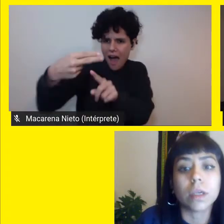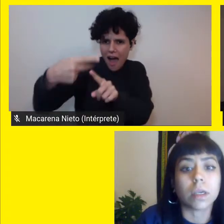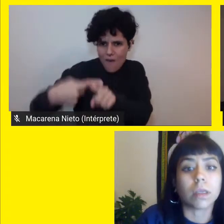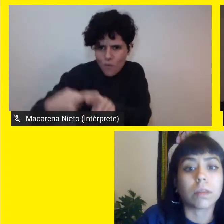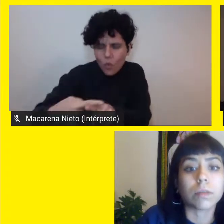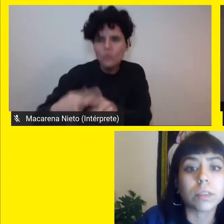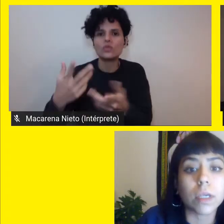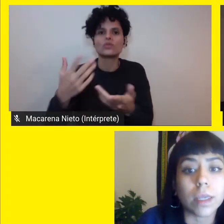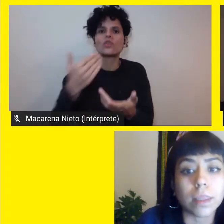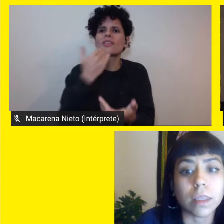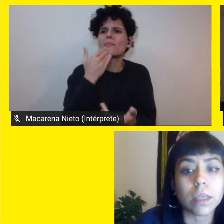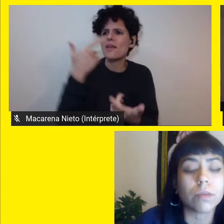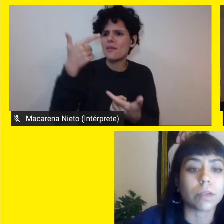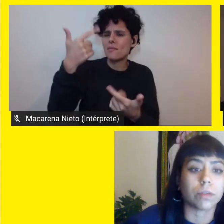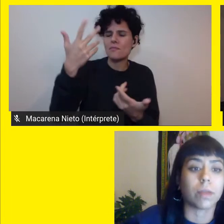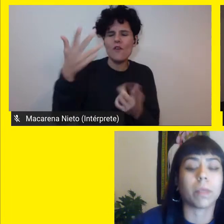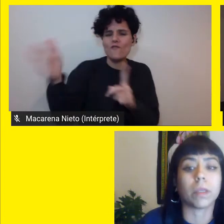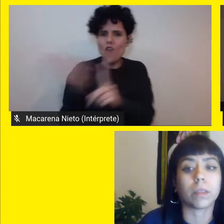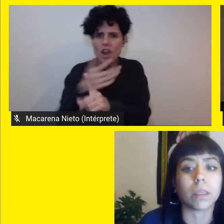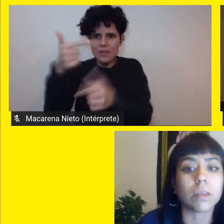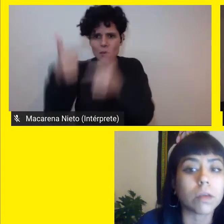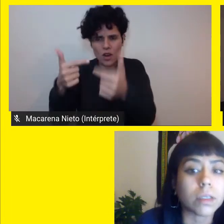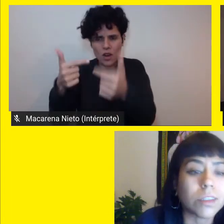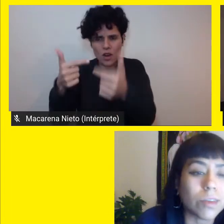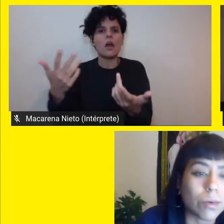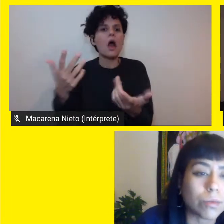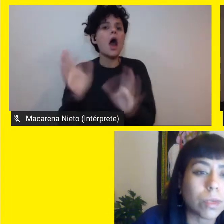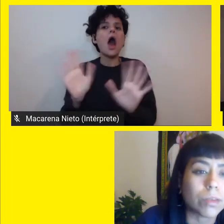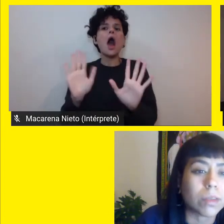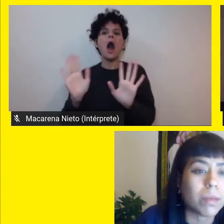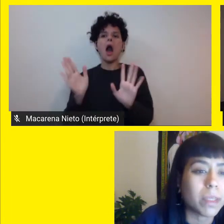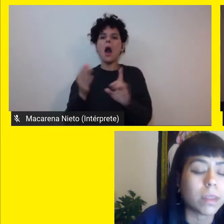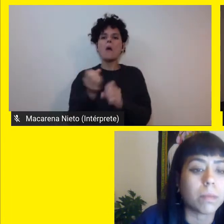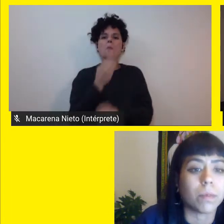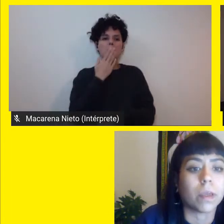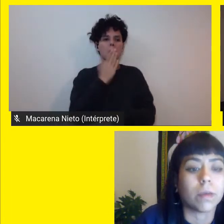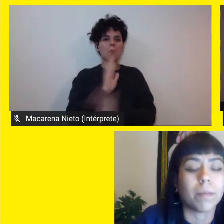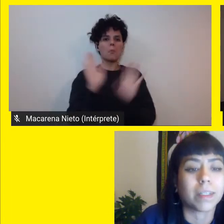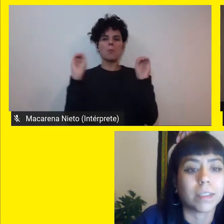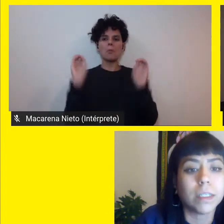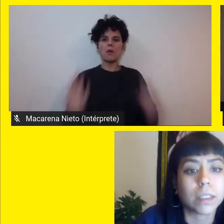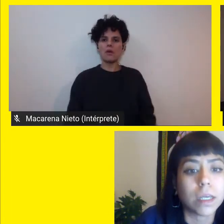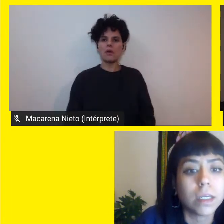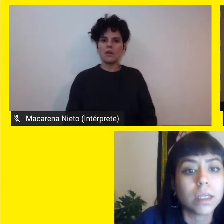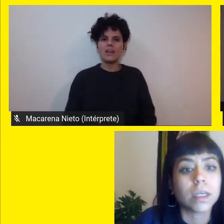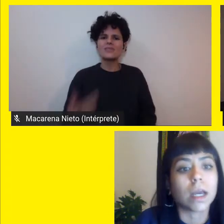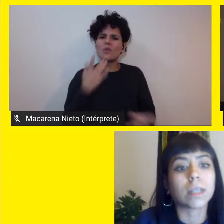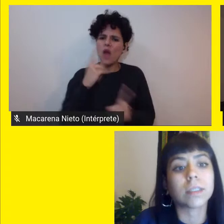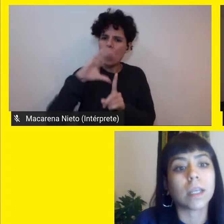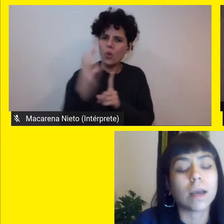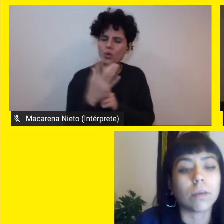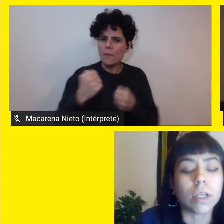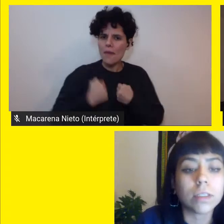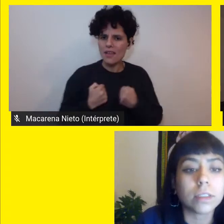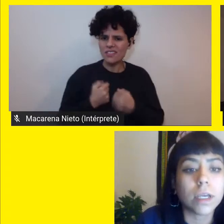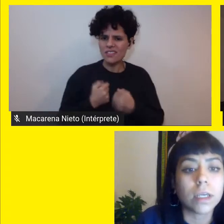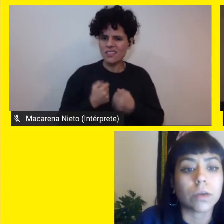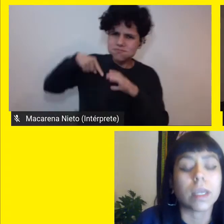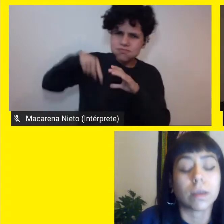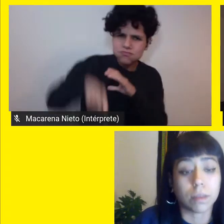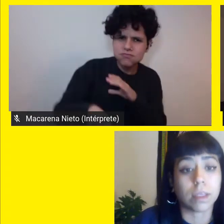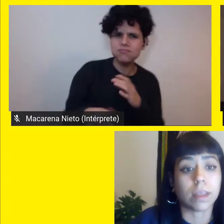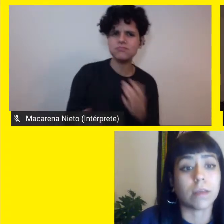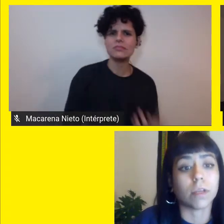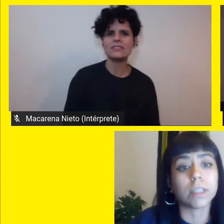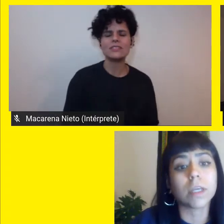político-sexual. Entonces, entendiendo eso también, entendiendo que existe una cultura totalmente machista hacia la violencia,